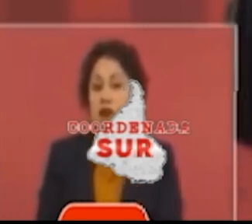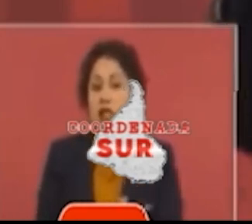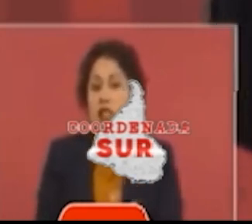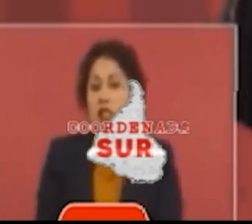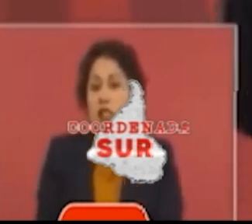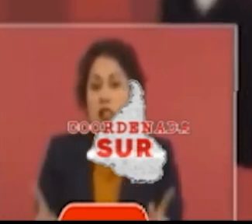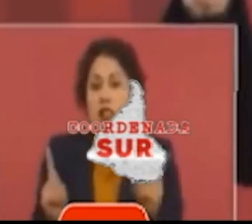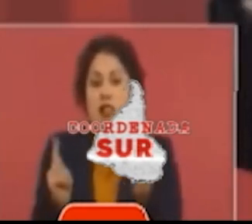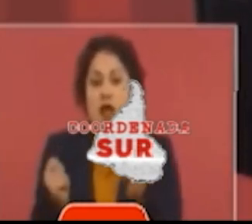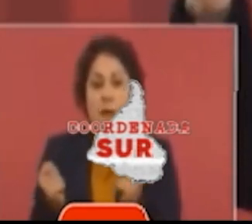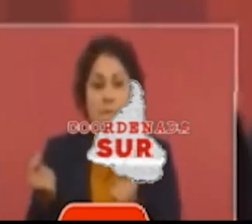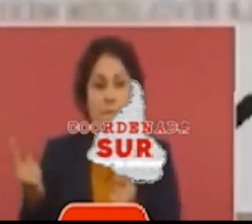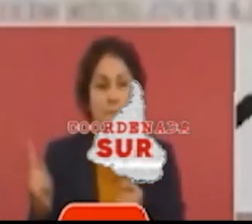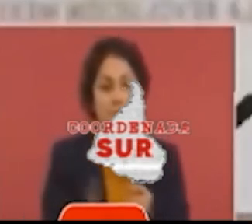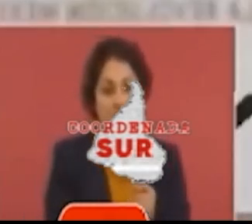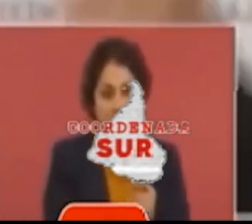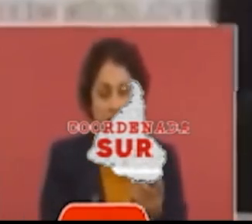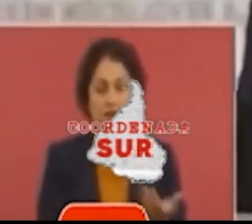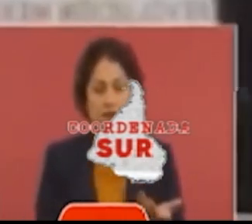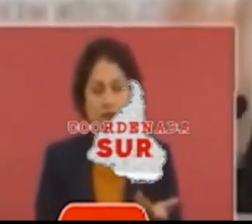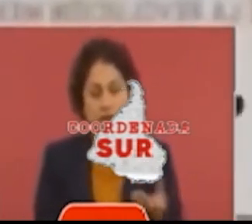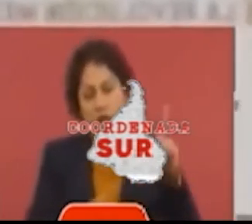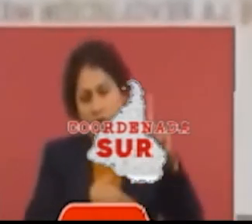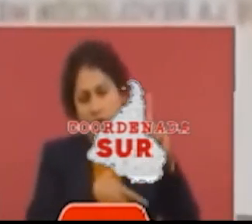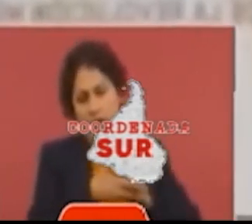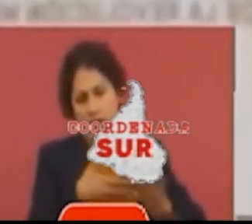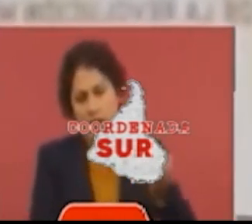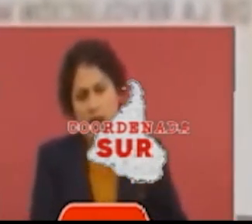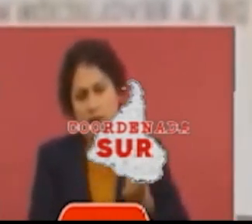sobre todo en América Latina. Antes era peor.